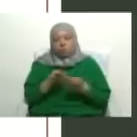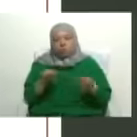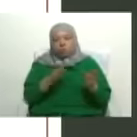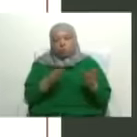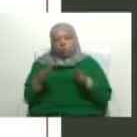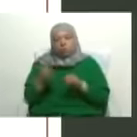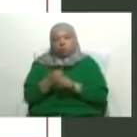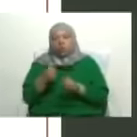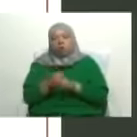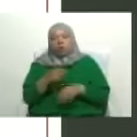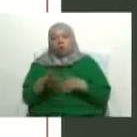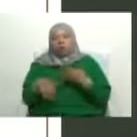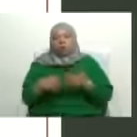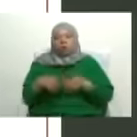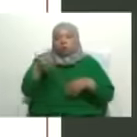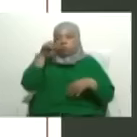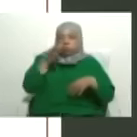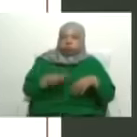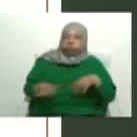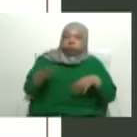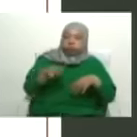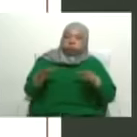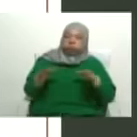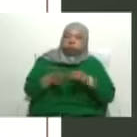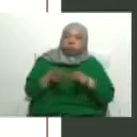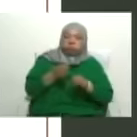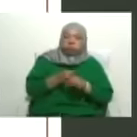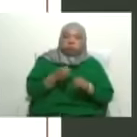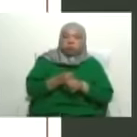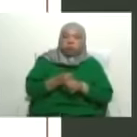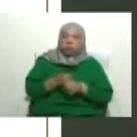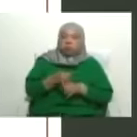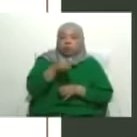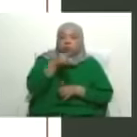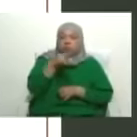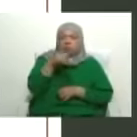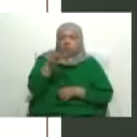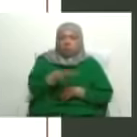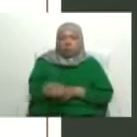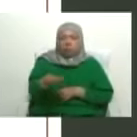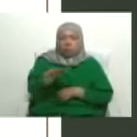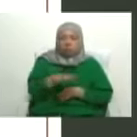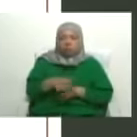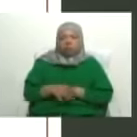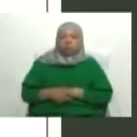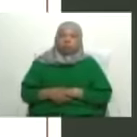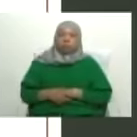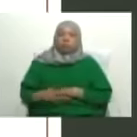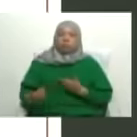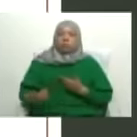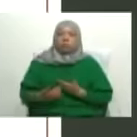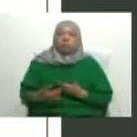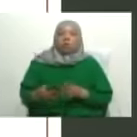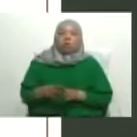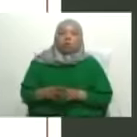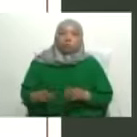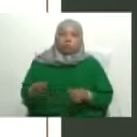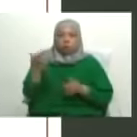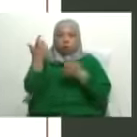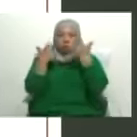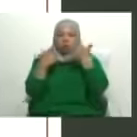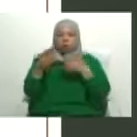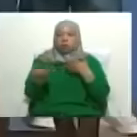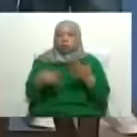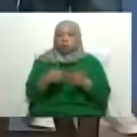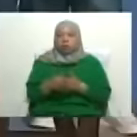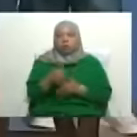organizada red de bandas criminales y grupos irregulares. Léase. Asesinato de todos los dirigentes chavistas